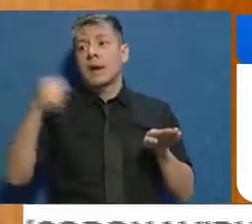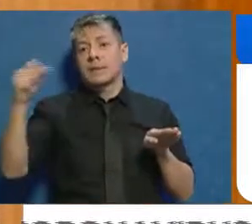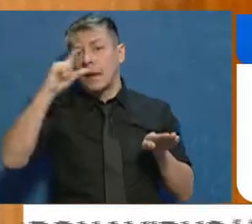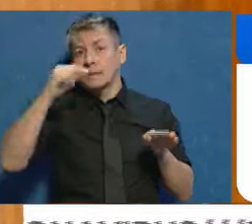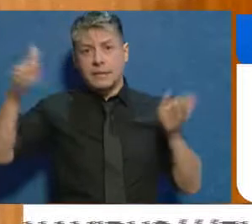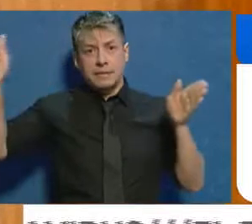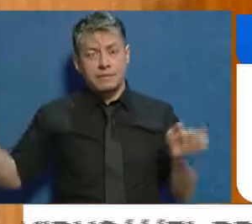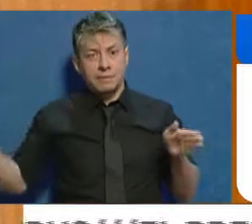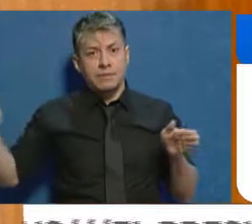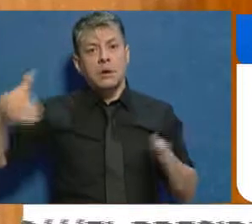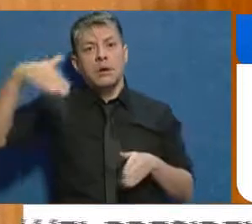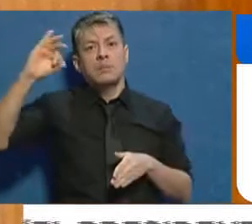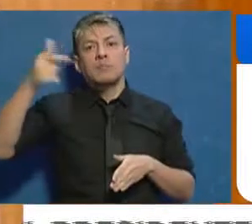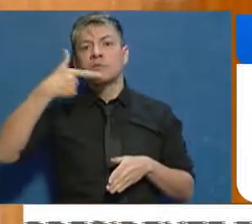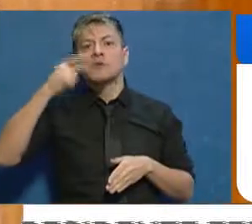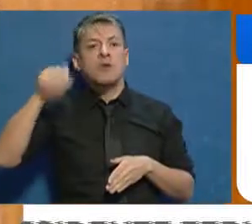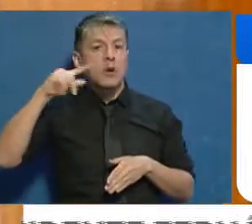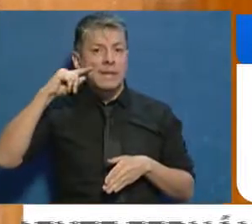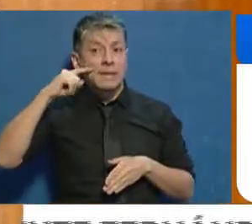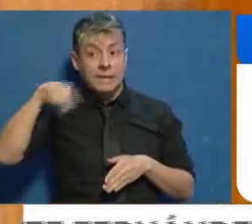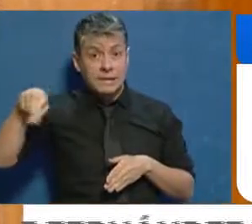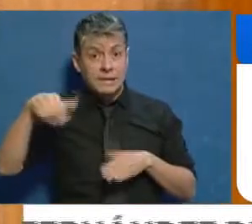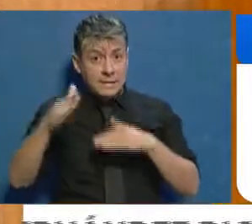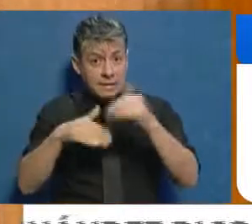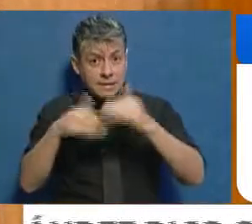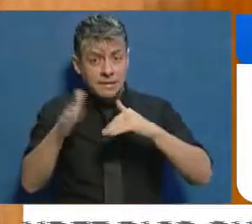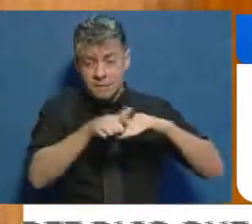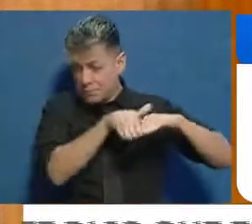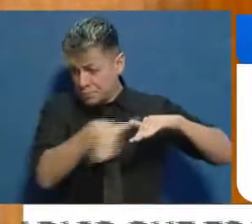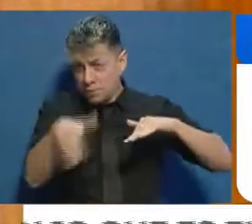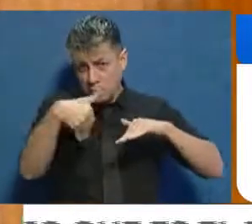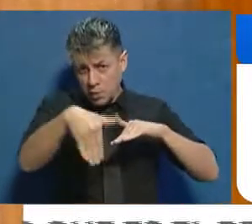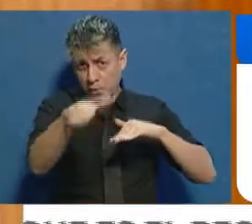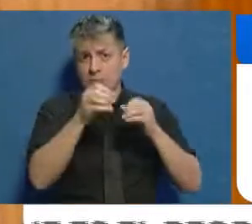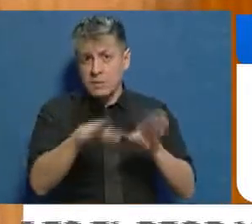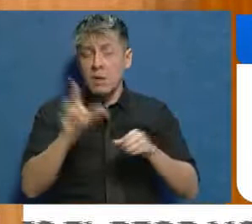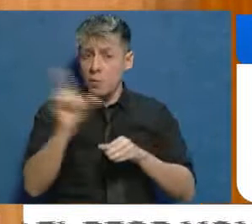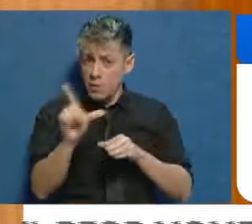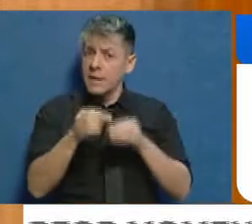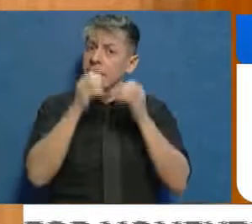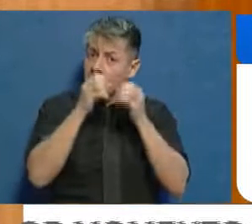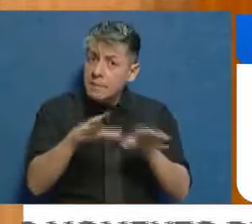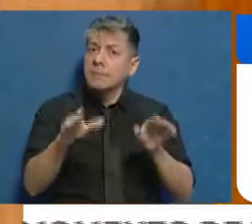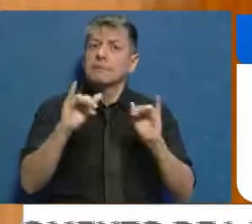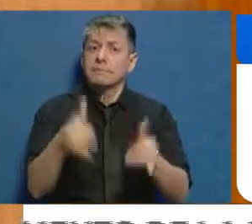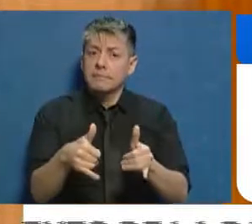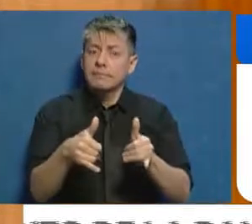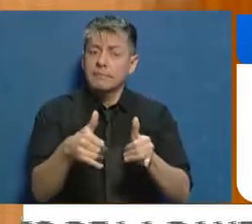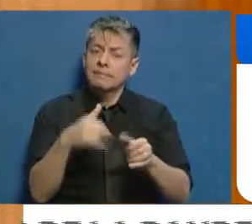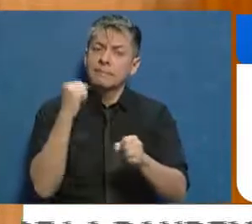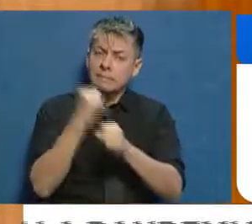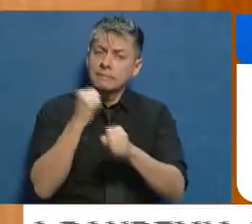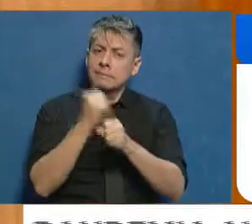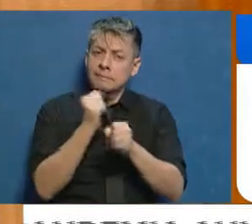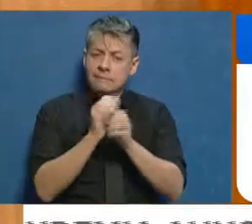en calle Mosconi. Estos trabajos van a comenzar en breve, el próximo lunes ya van a estar comenzando. Hemos estado haciendo trabajos